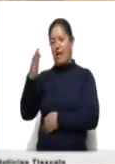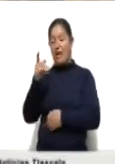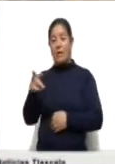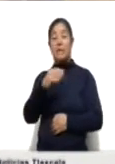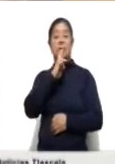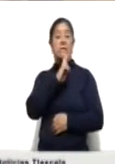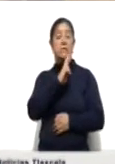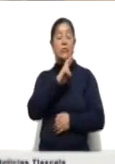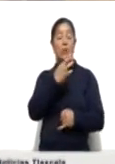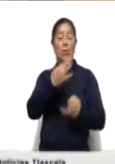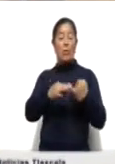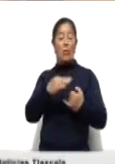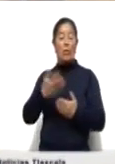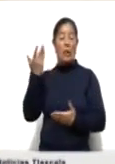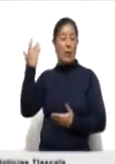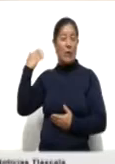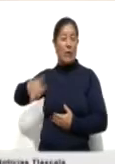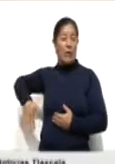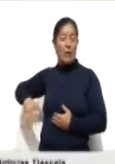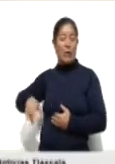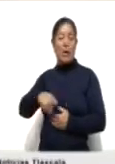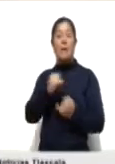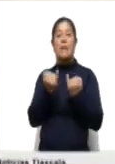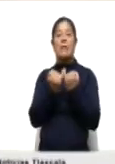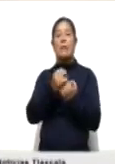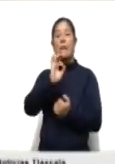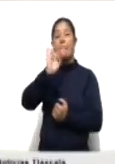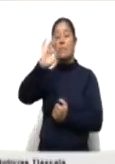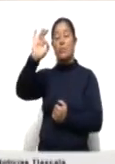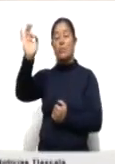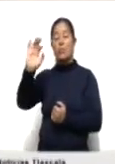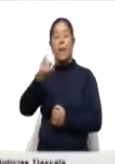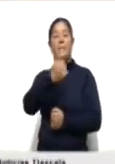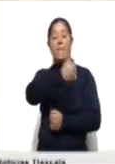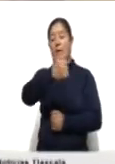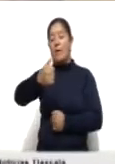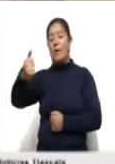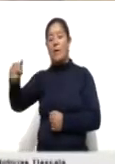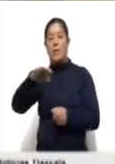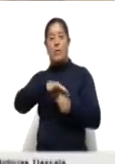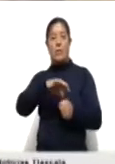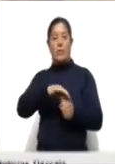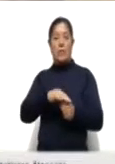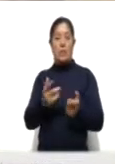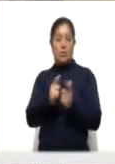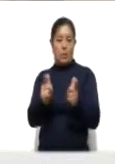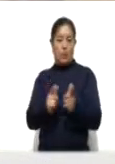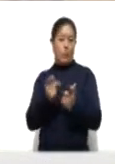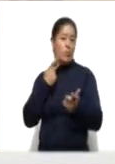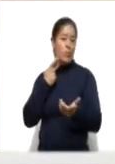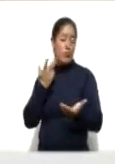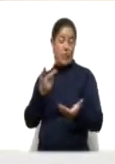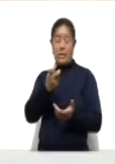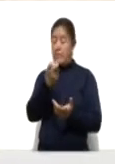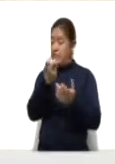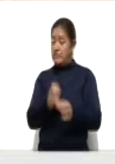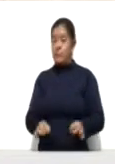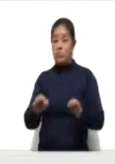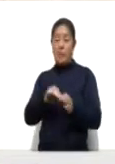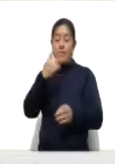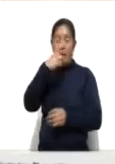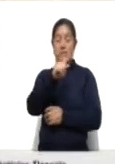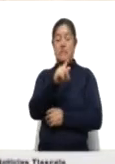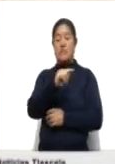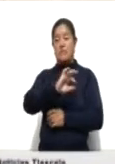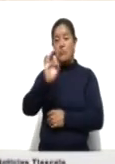finales de las elecciones pasadas y los porcentajes de votos para cada partido. Este elemento es indispensable para repartir el 70%